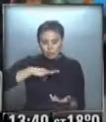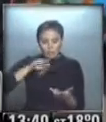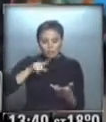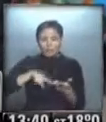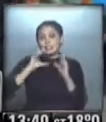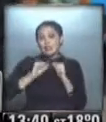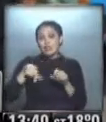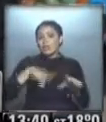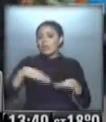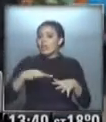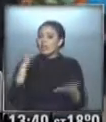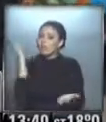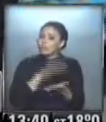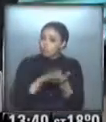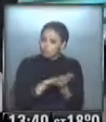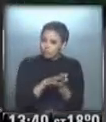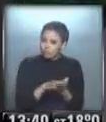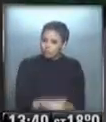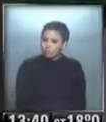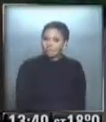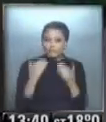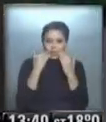no pueden quedar impunes en este país graciasemilio